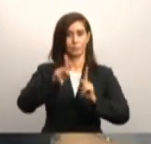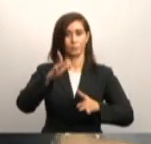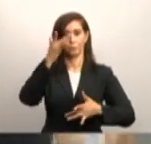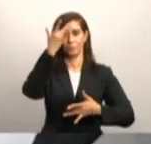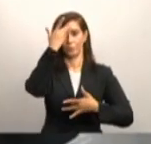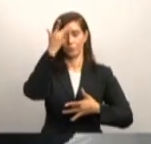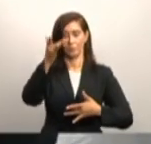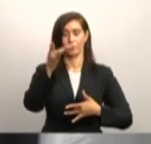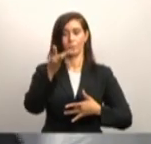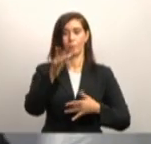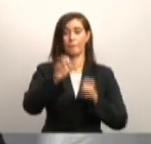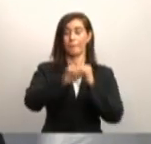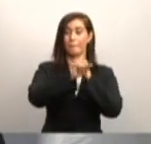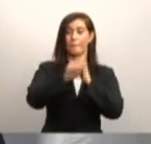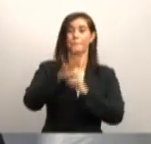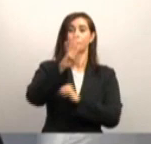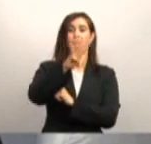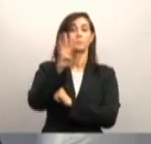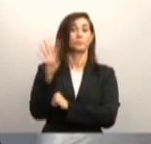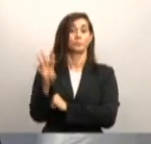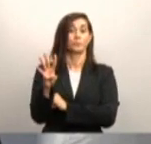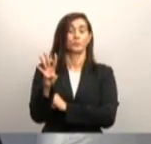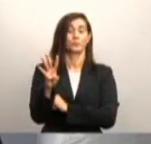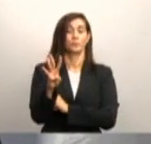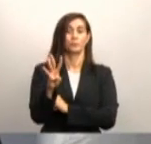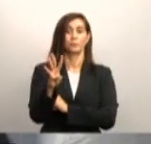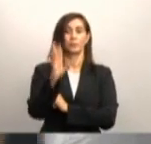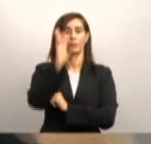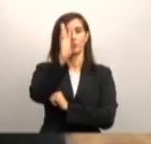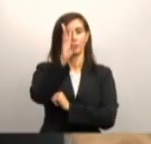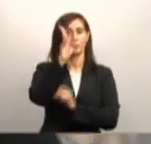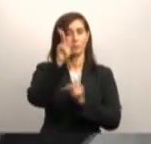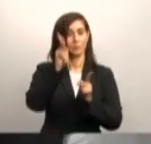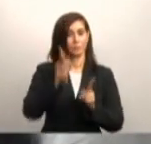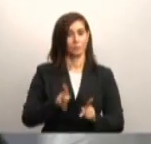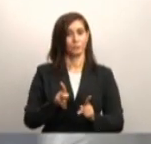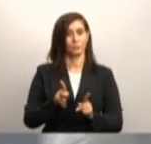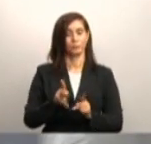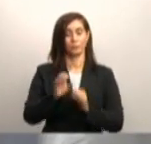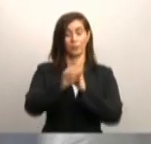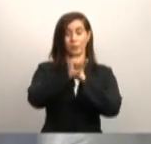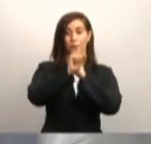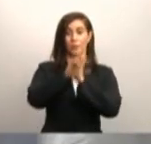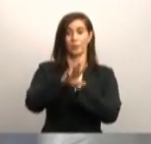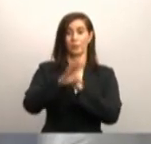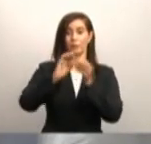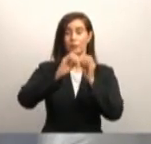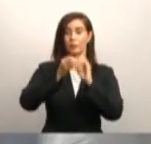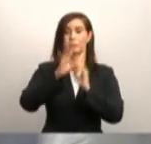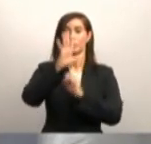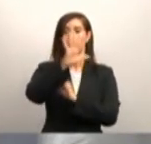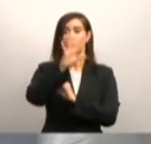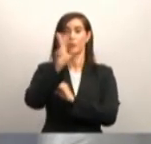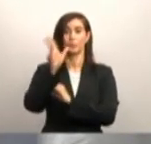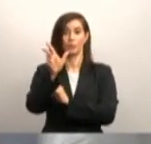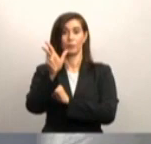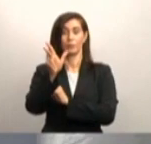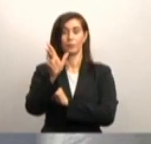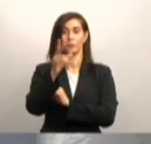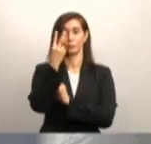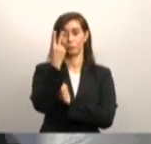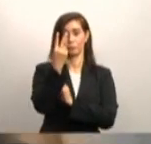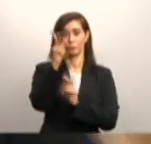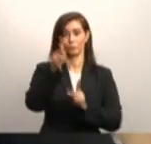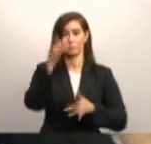personas, boletín número 44, 6 personas, boletín número 43,